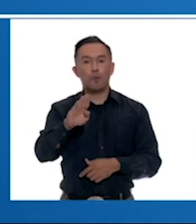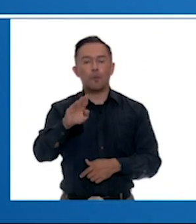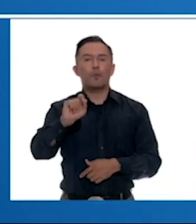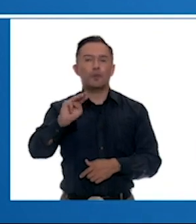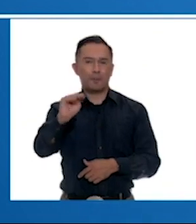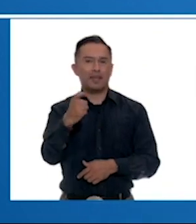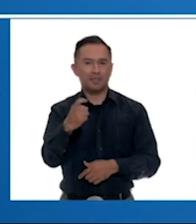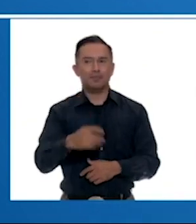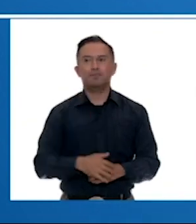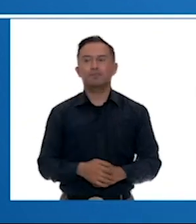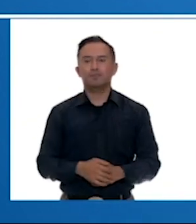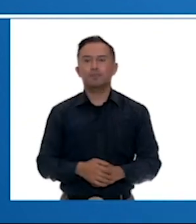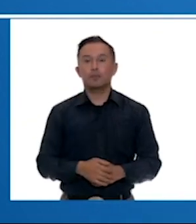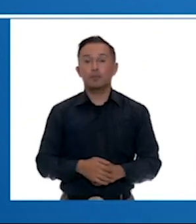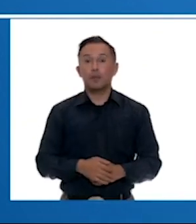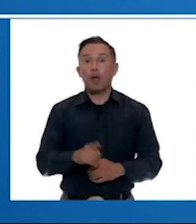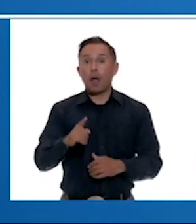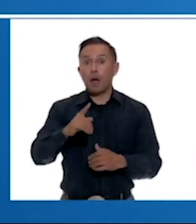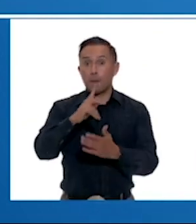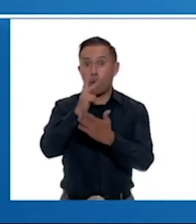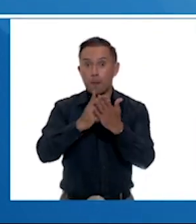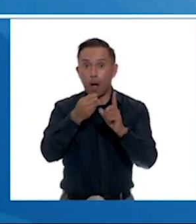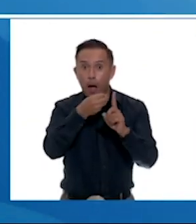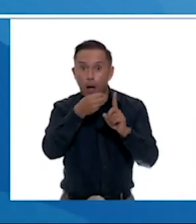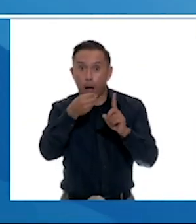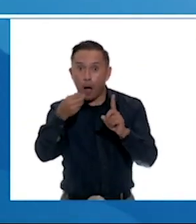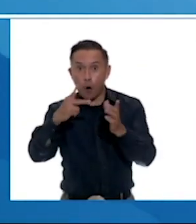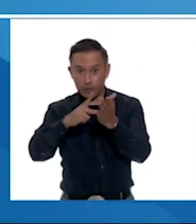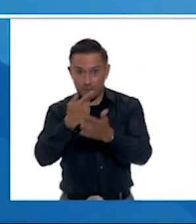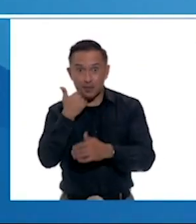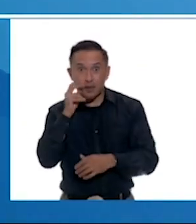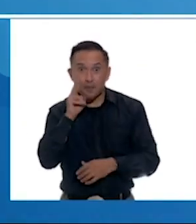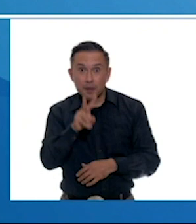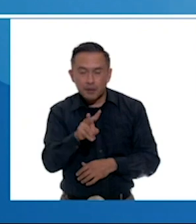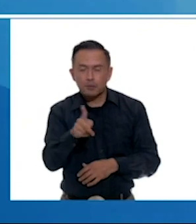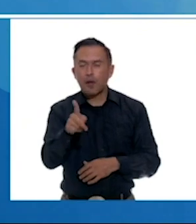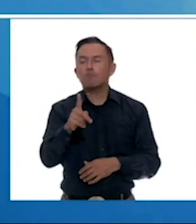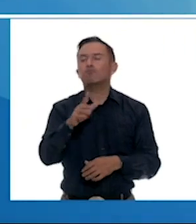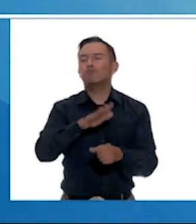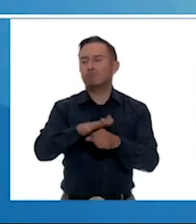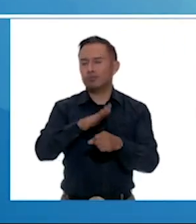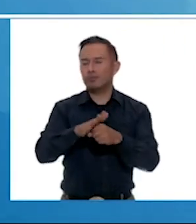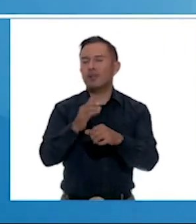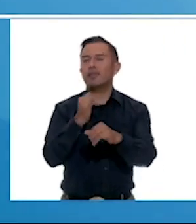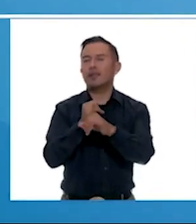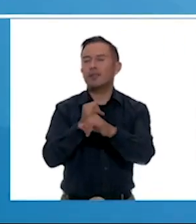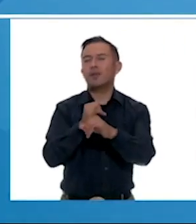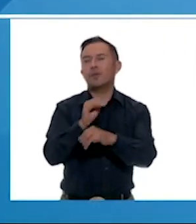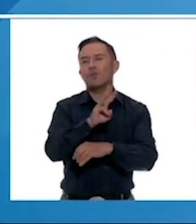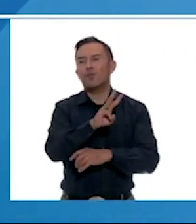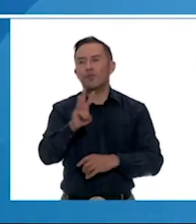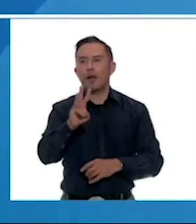Si quieres volver a ver los programas de Aprende en Casa, los puedes encontrar en la siguiente liga,